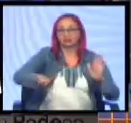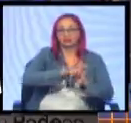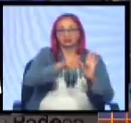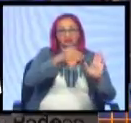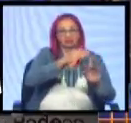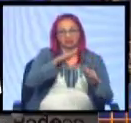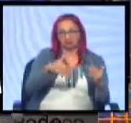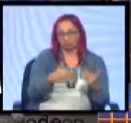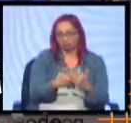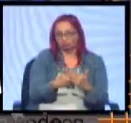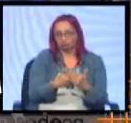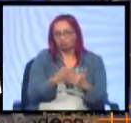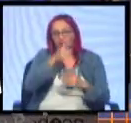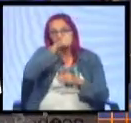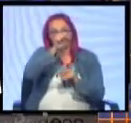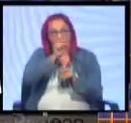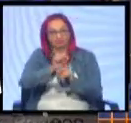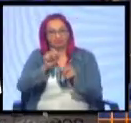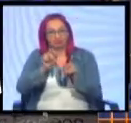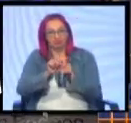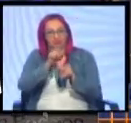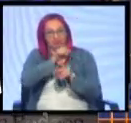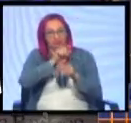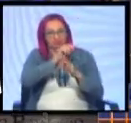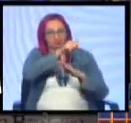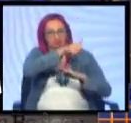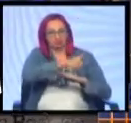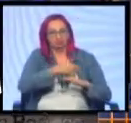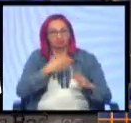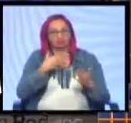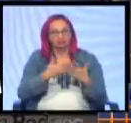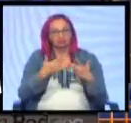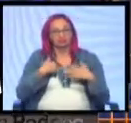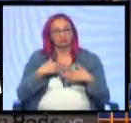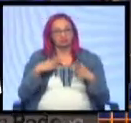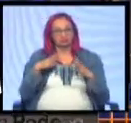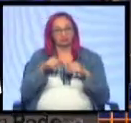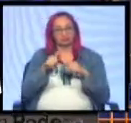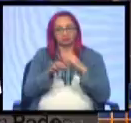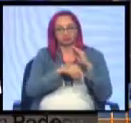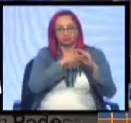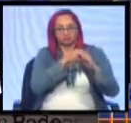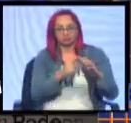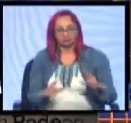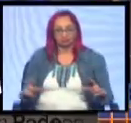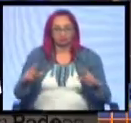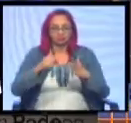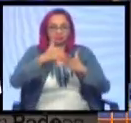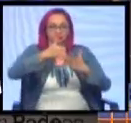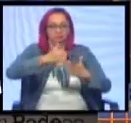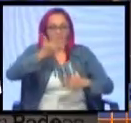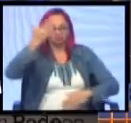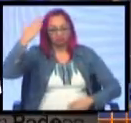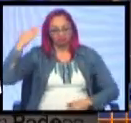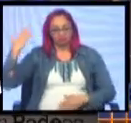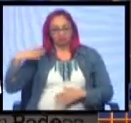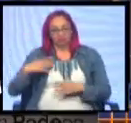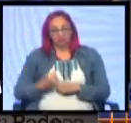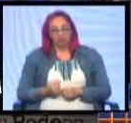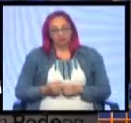todo. La otra situación que él planteaba, de que generemos otros tipos de premios, en el pasado se han